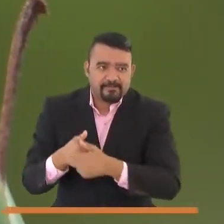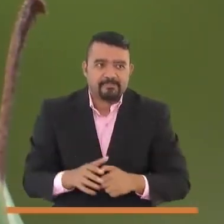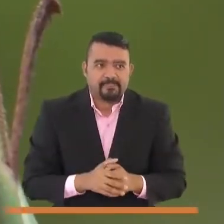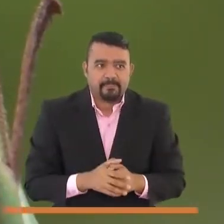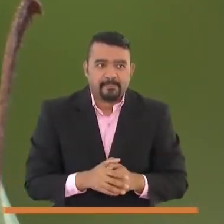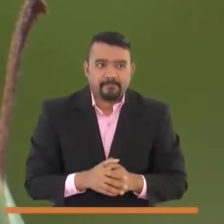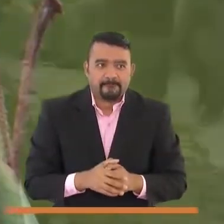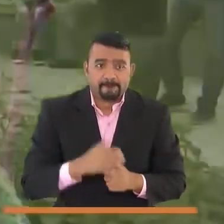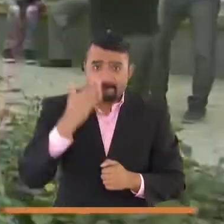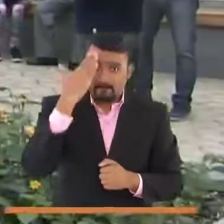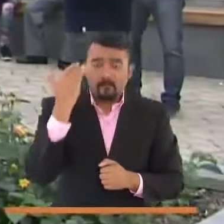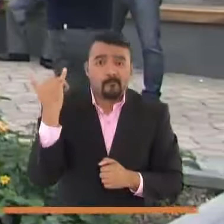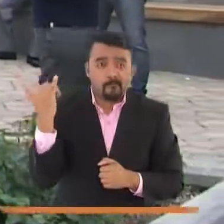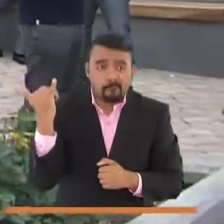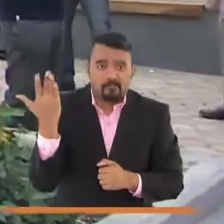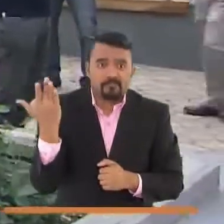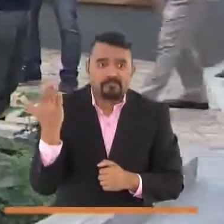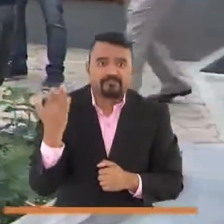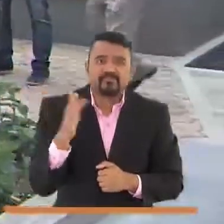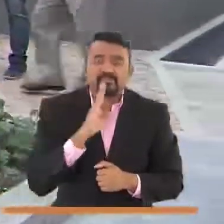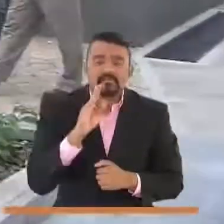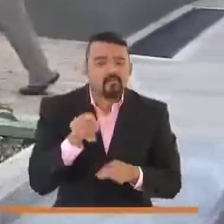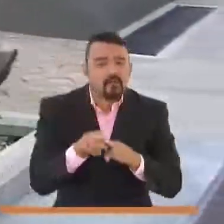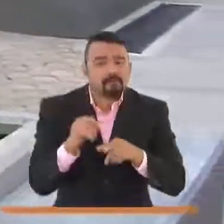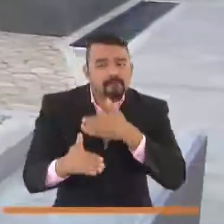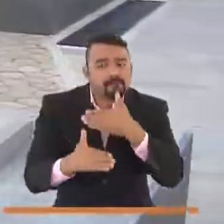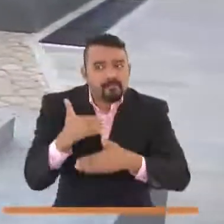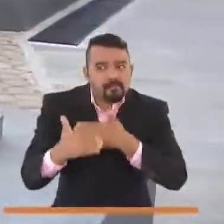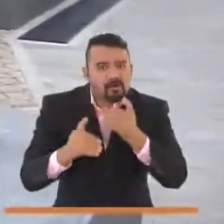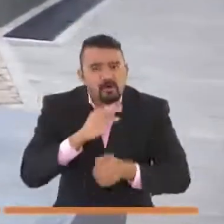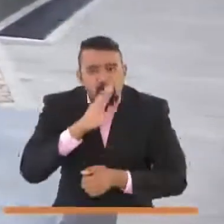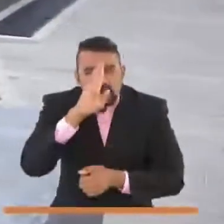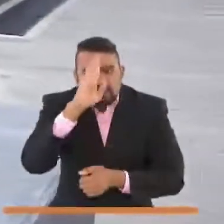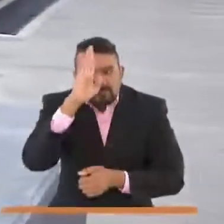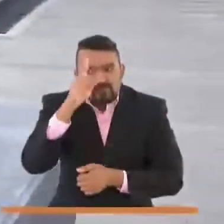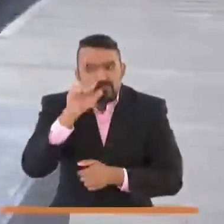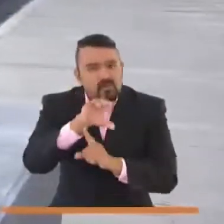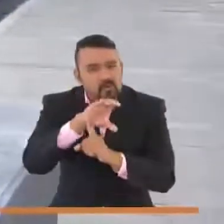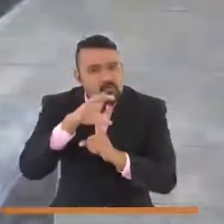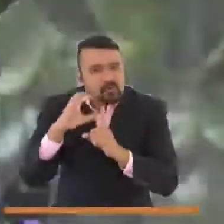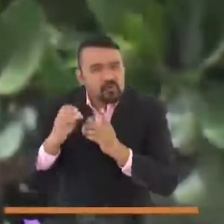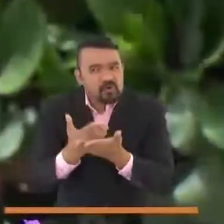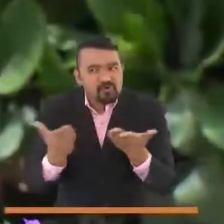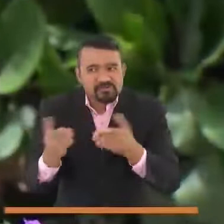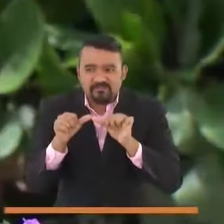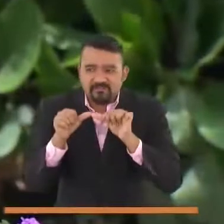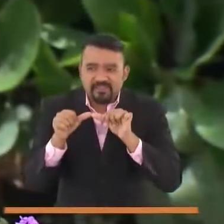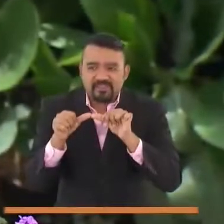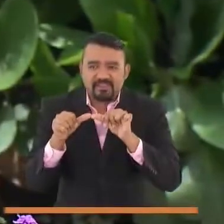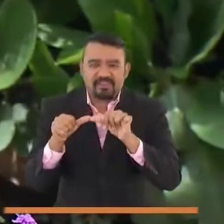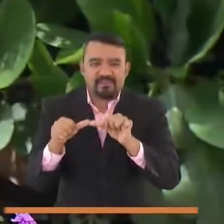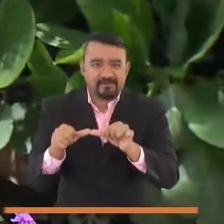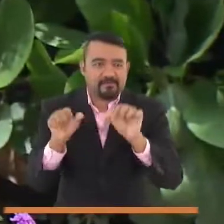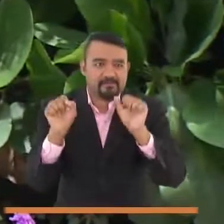también necesitamos esa parte fundamental de cultura ciudadana. Esto tiene un sistema de riego que